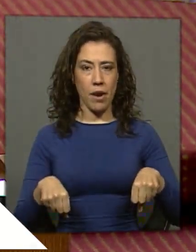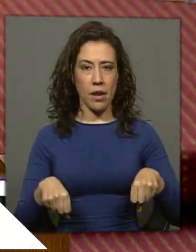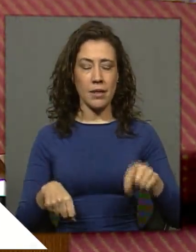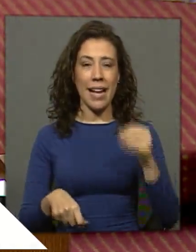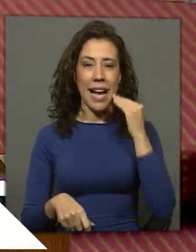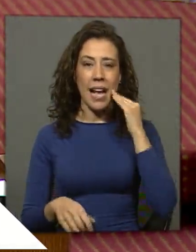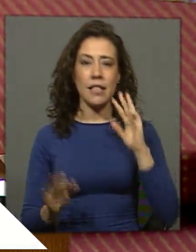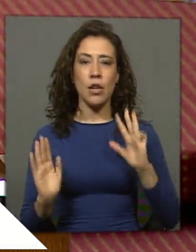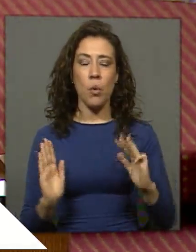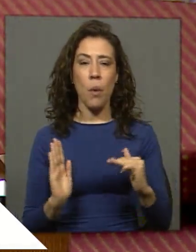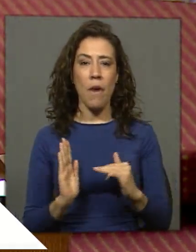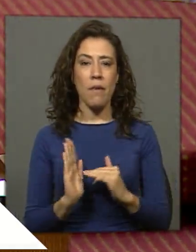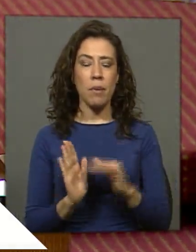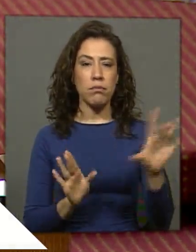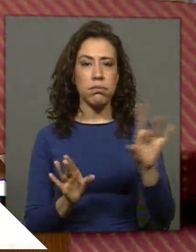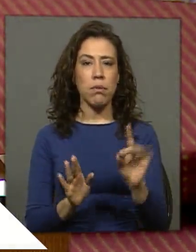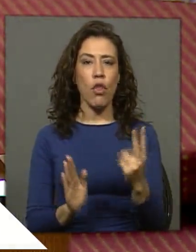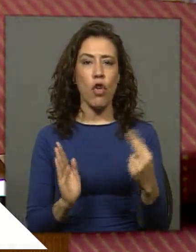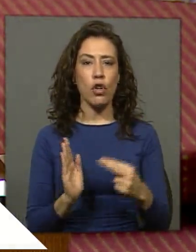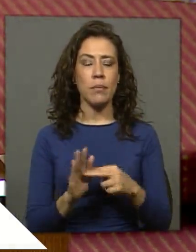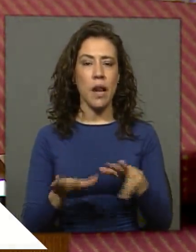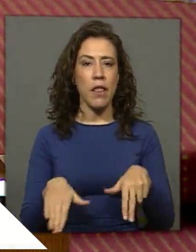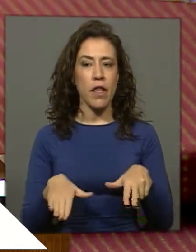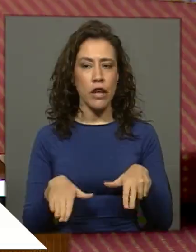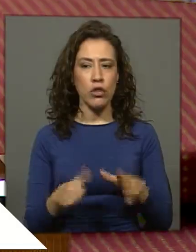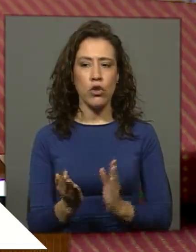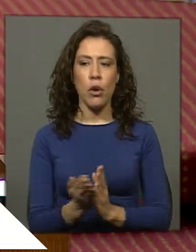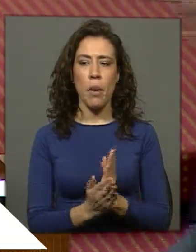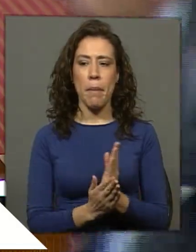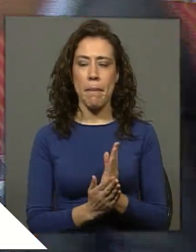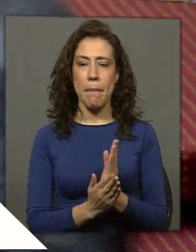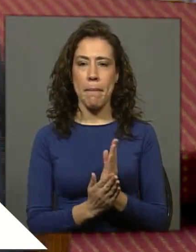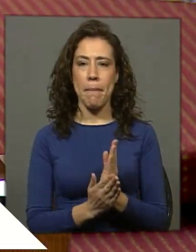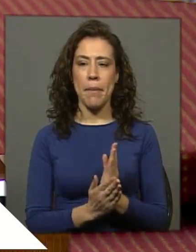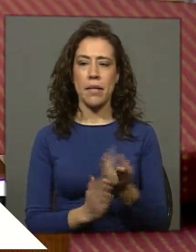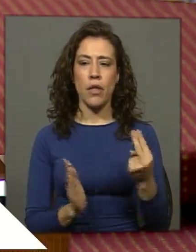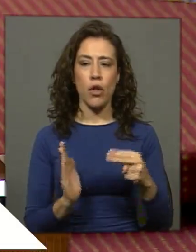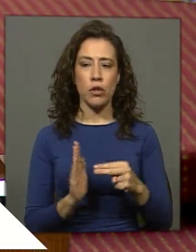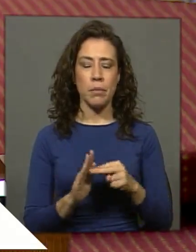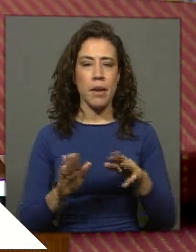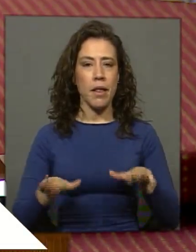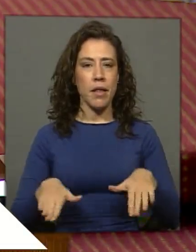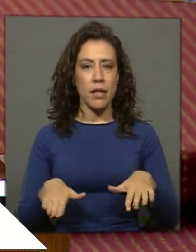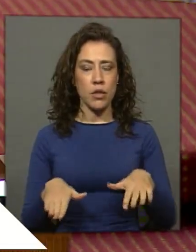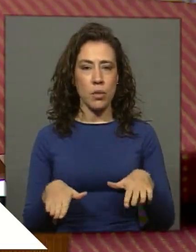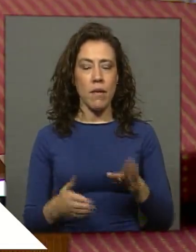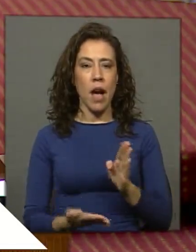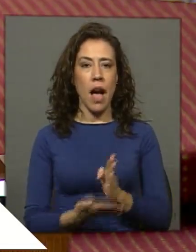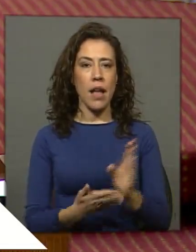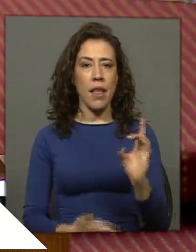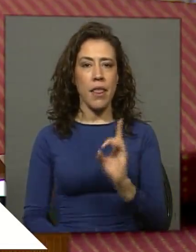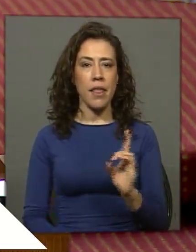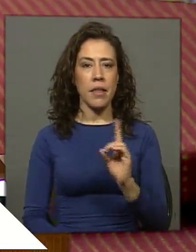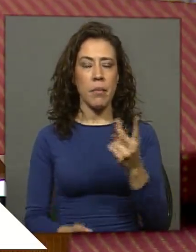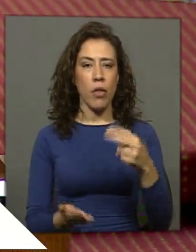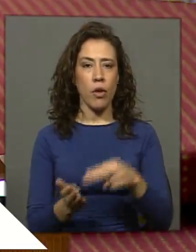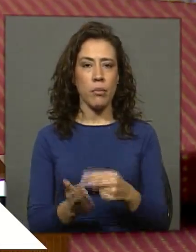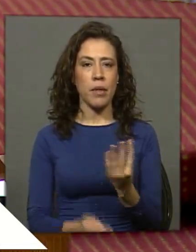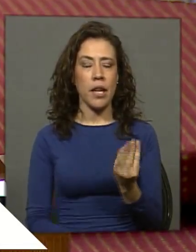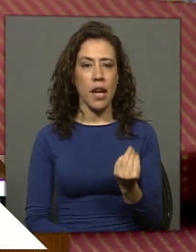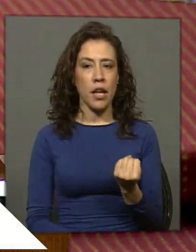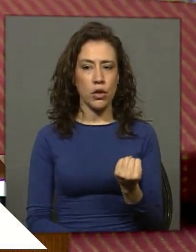casi 9.000 cupos hasta el año 2018 y a contar del año 2019 hasta diciembre del 2014